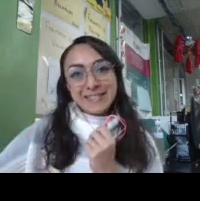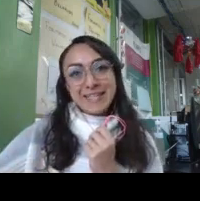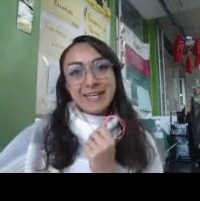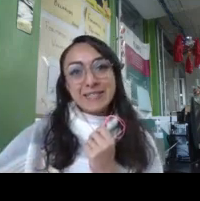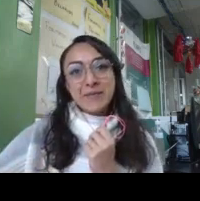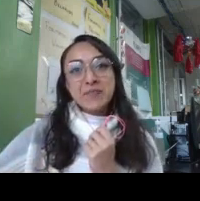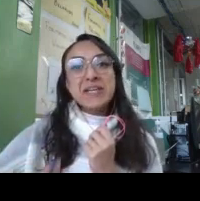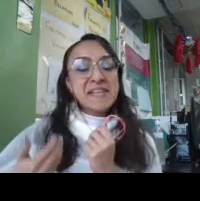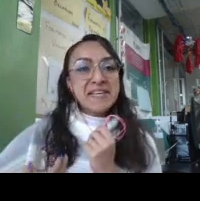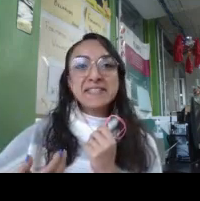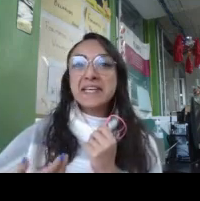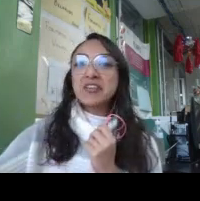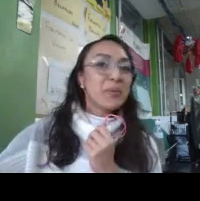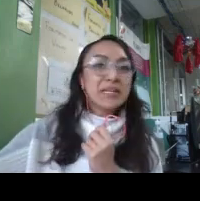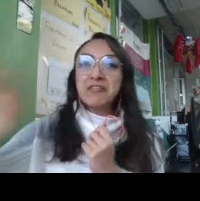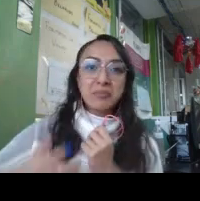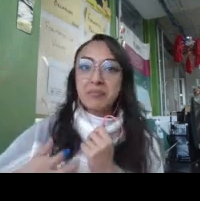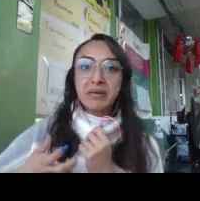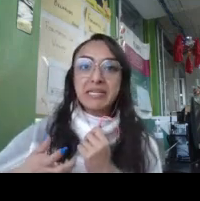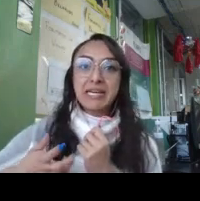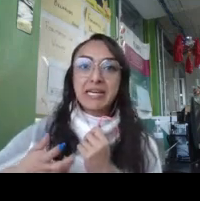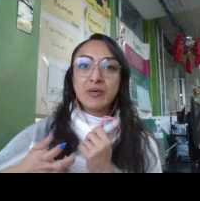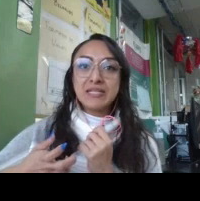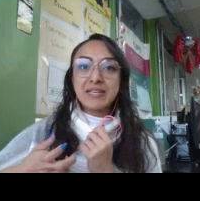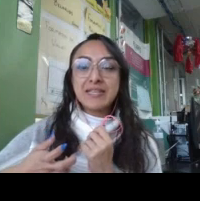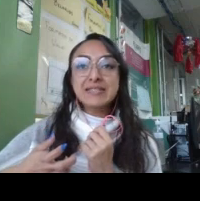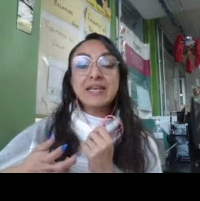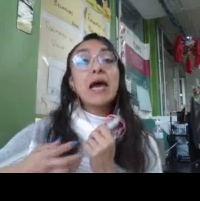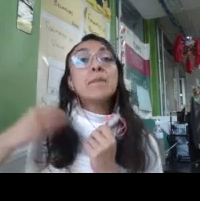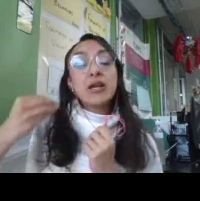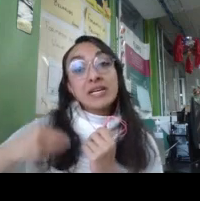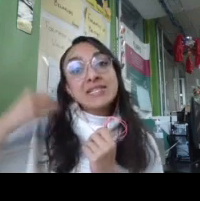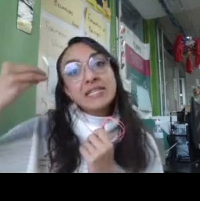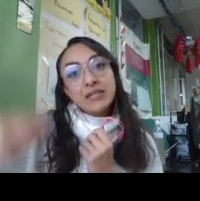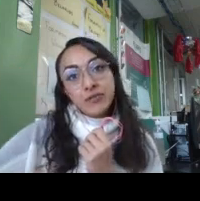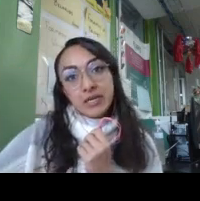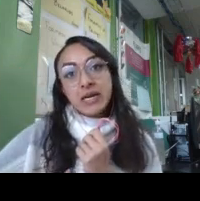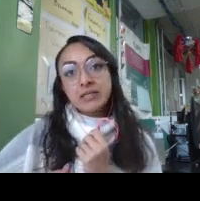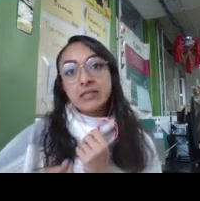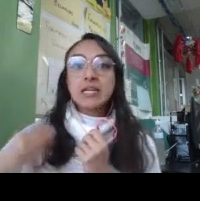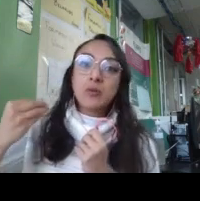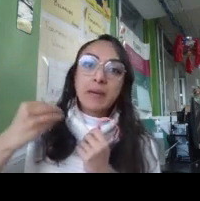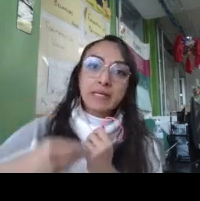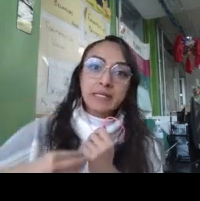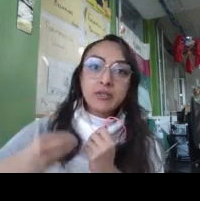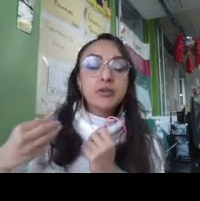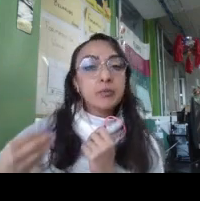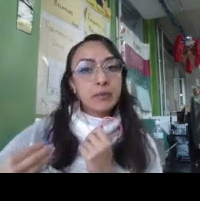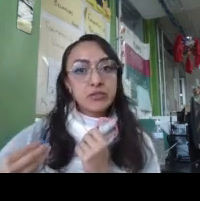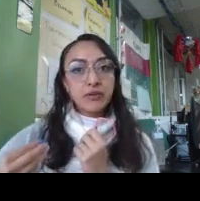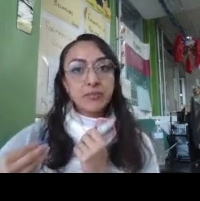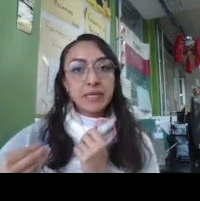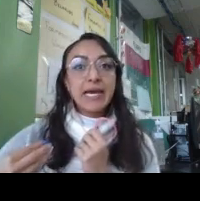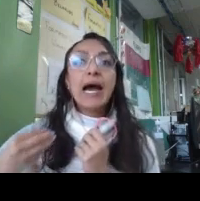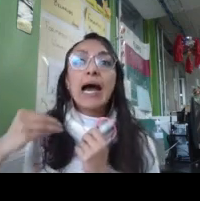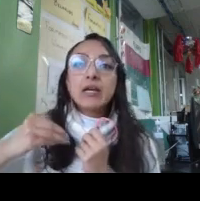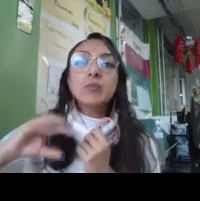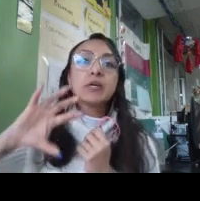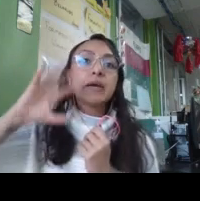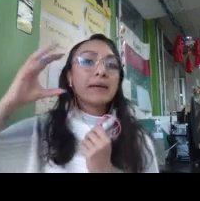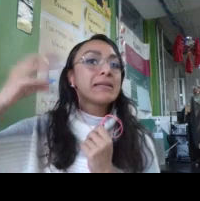señas caseras. Señas que no van a formar parte de la lengua de señas, pero que significan, tanto para el niño como para su